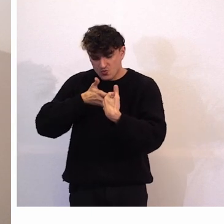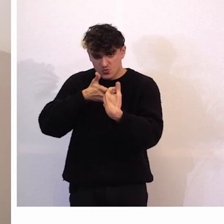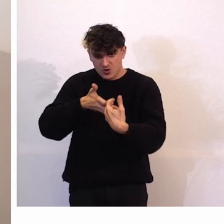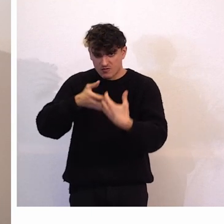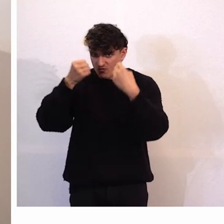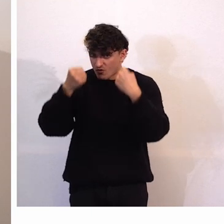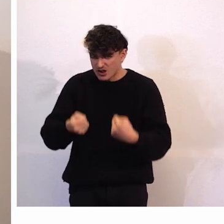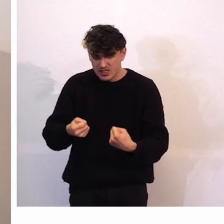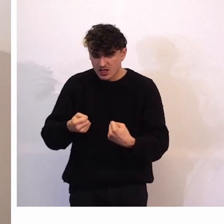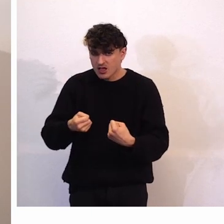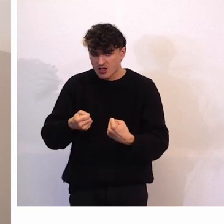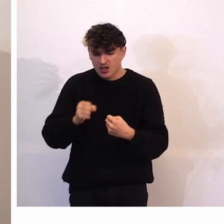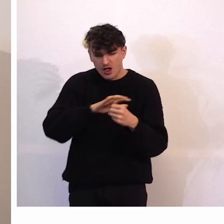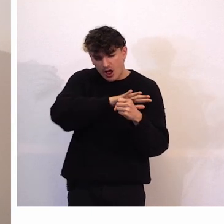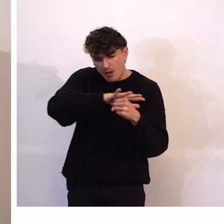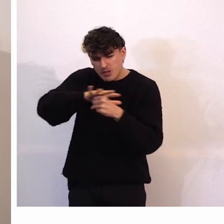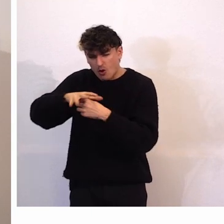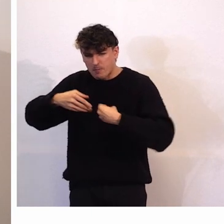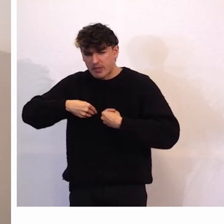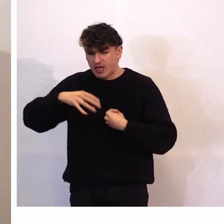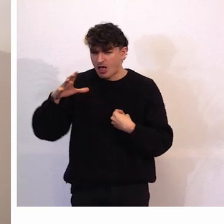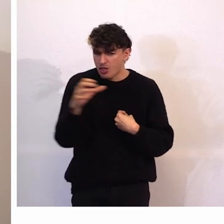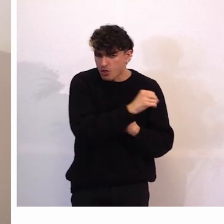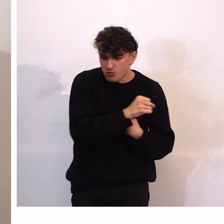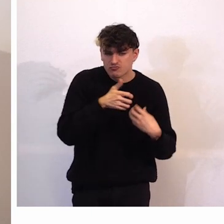fuerzas en todos los ámbitos de la vida.